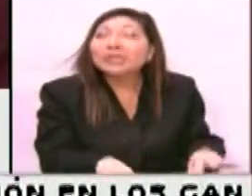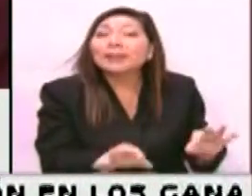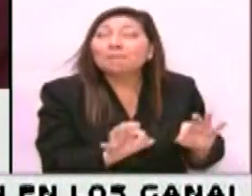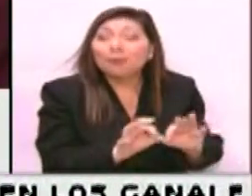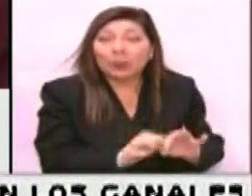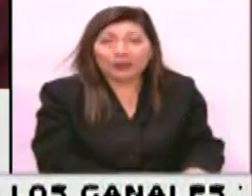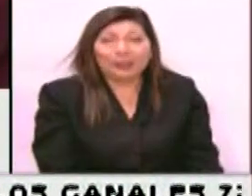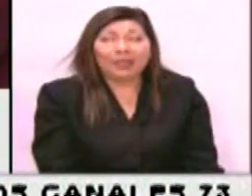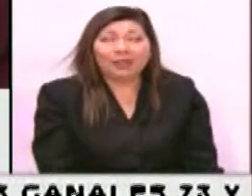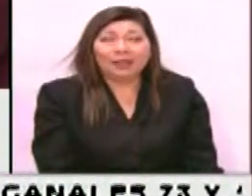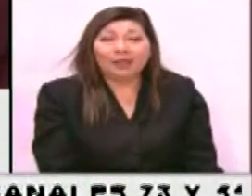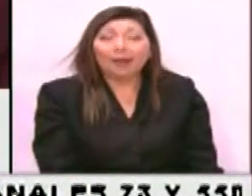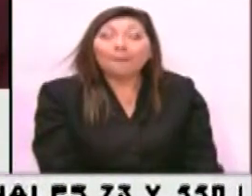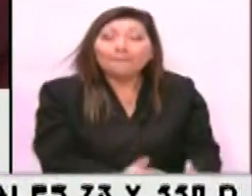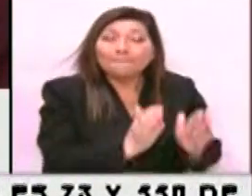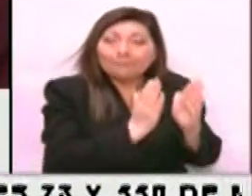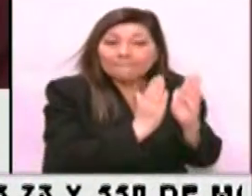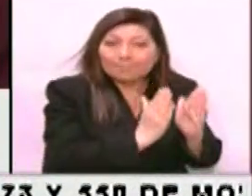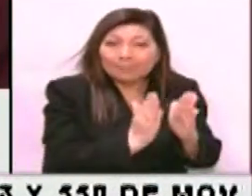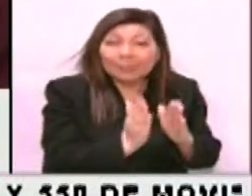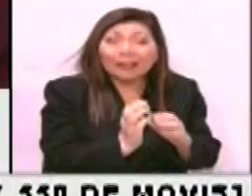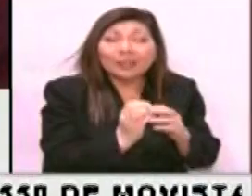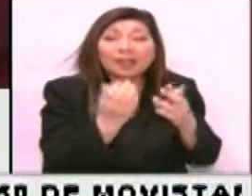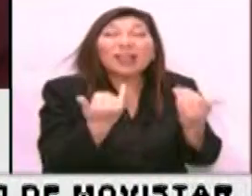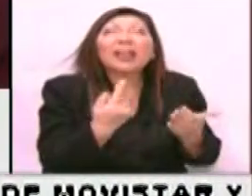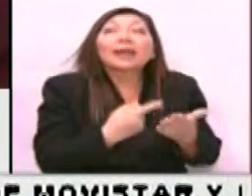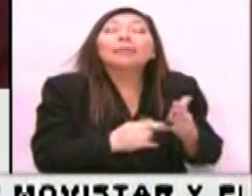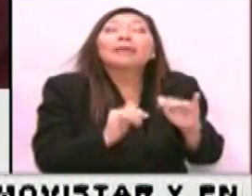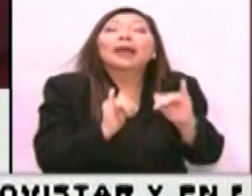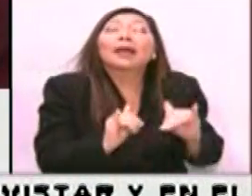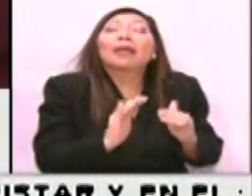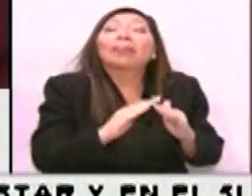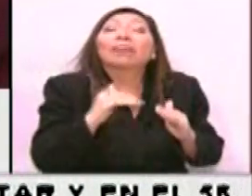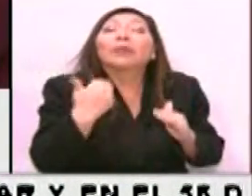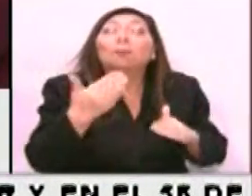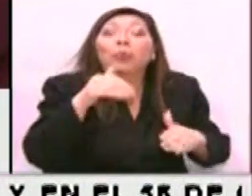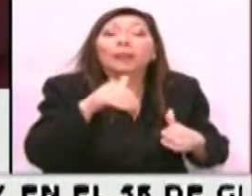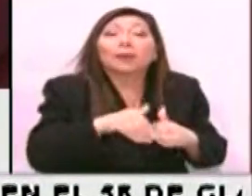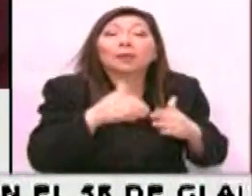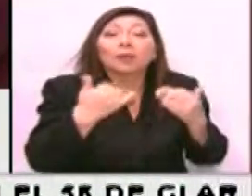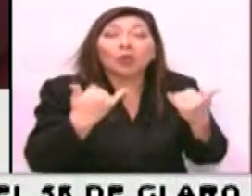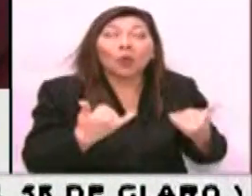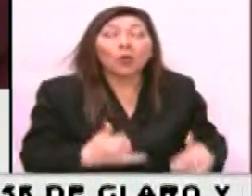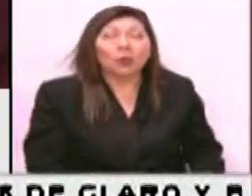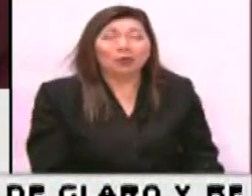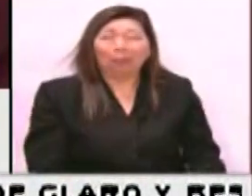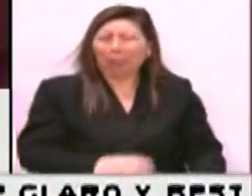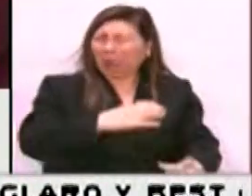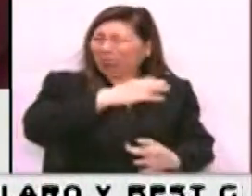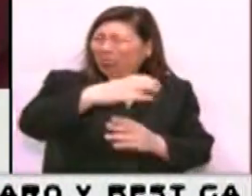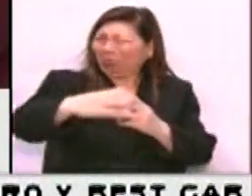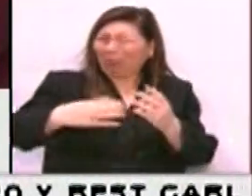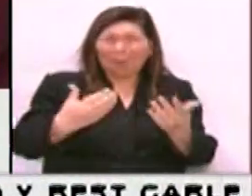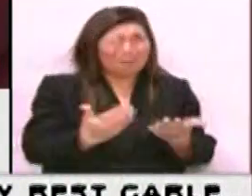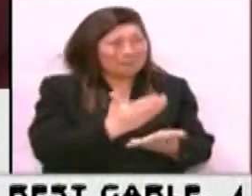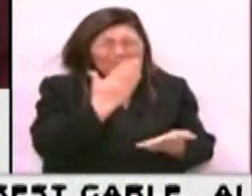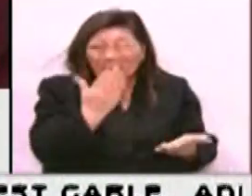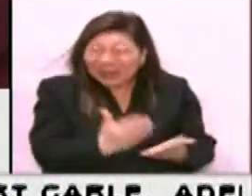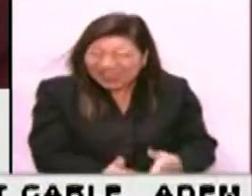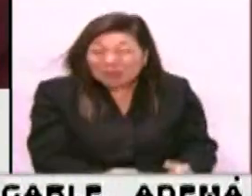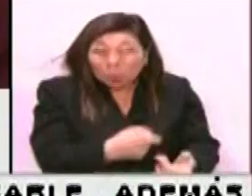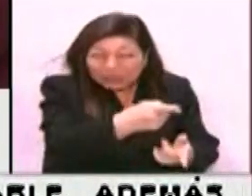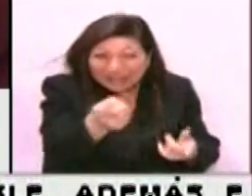fundamental en su determinación el día de hoy. ¿Qué va a quedar después del voto de hoy? ¿Un desorden de los mil diablos?